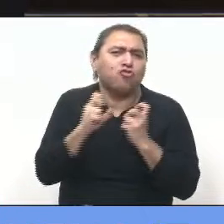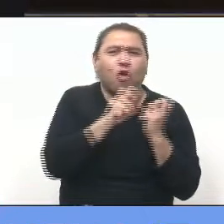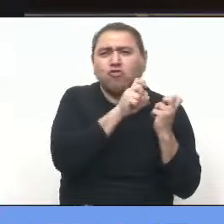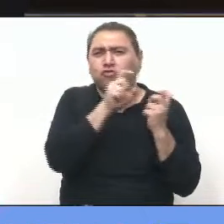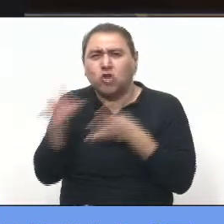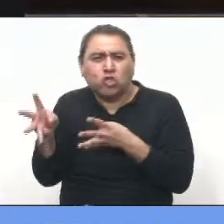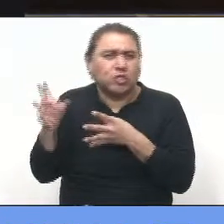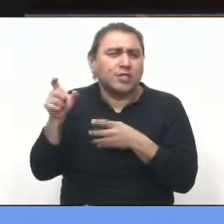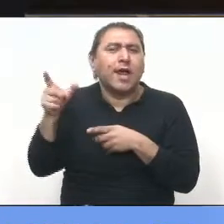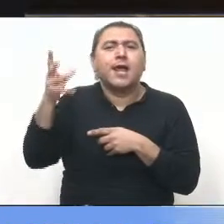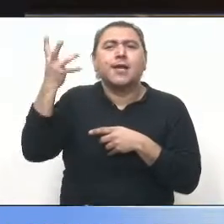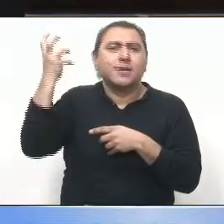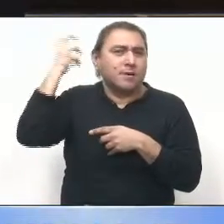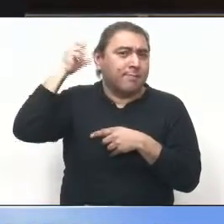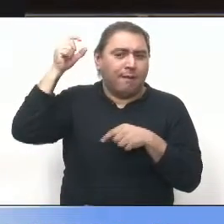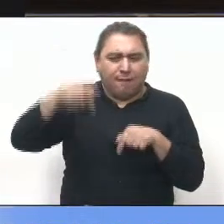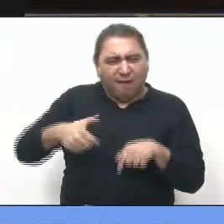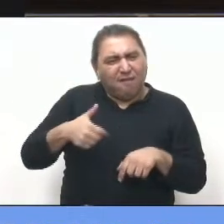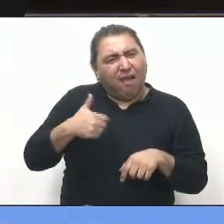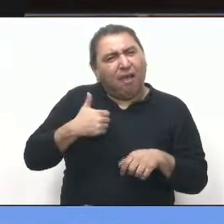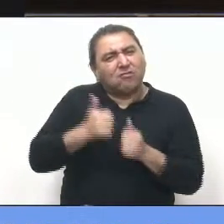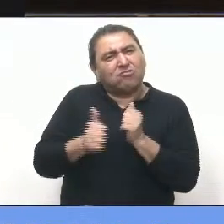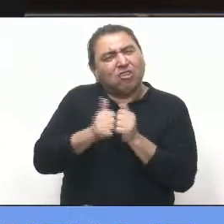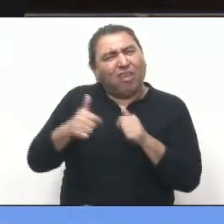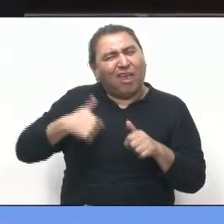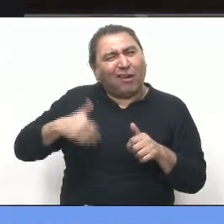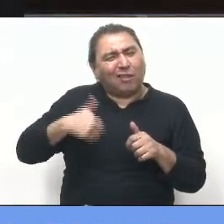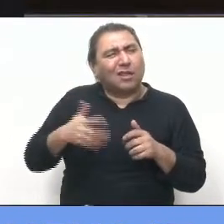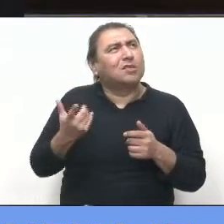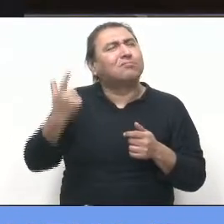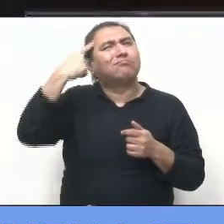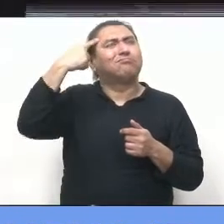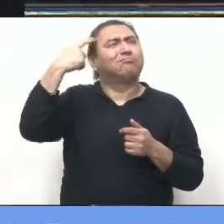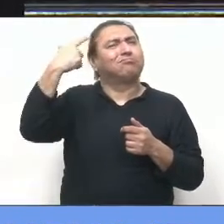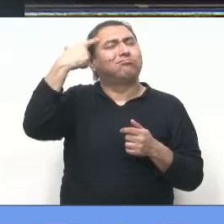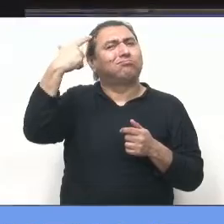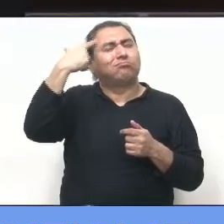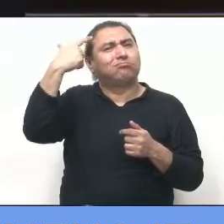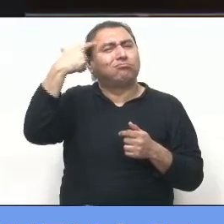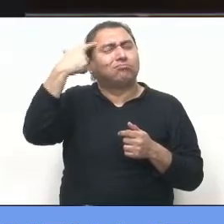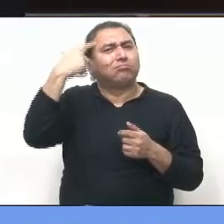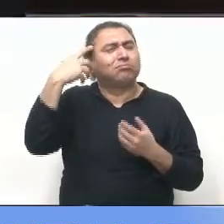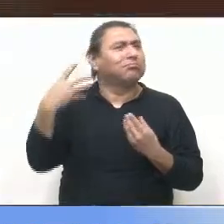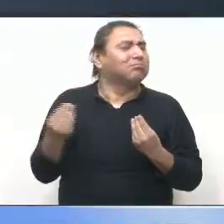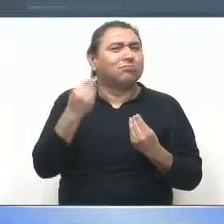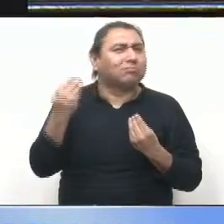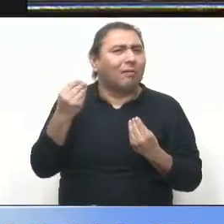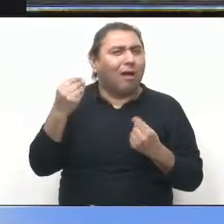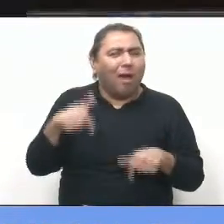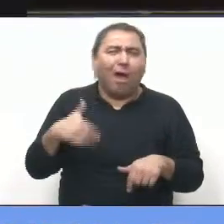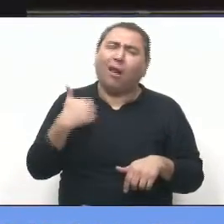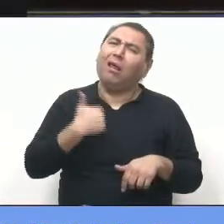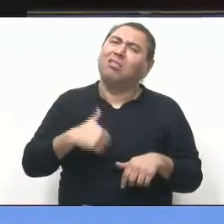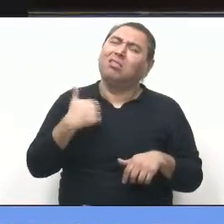Argentina, yo no puedo dejar de pensar por qué nuestro país tiene esta cosa